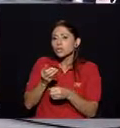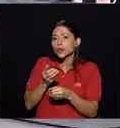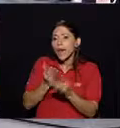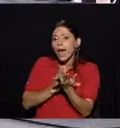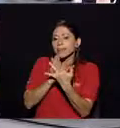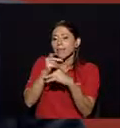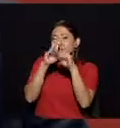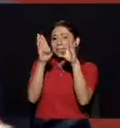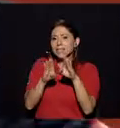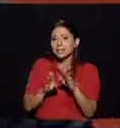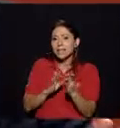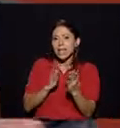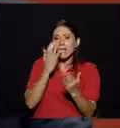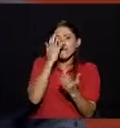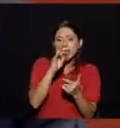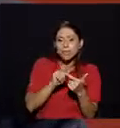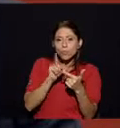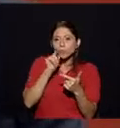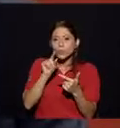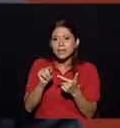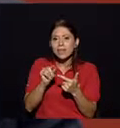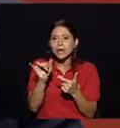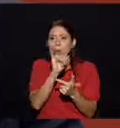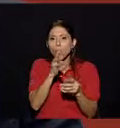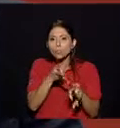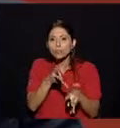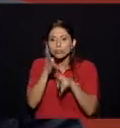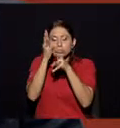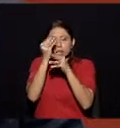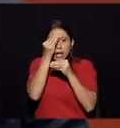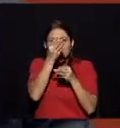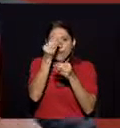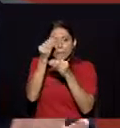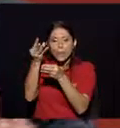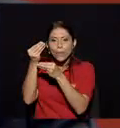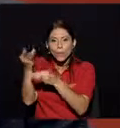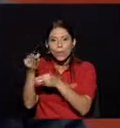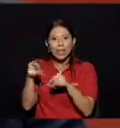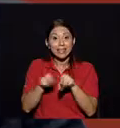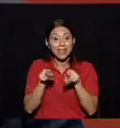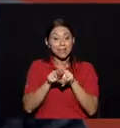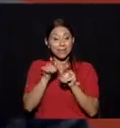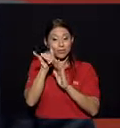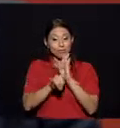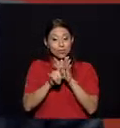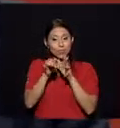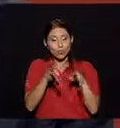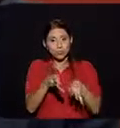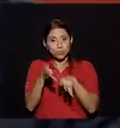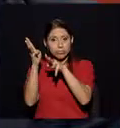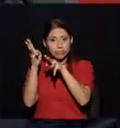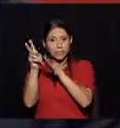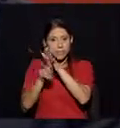redes sociales, ¿verdad? En Facebook, en Twitter. Muy útiles. Y videos en el canal de YouTube, de manera